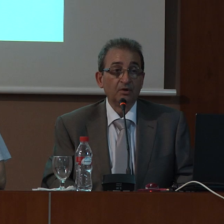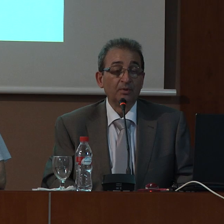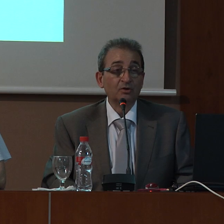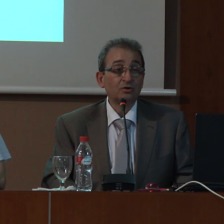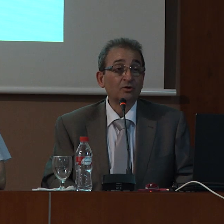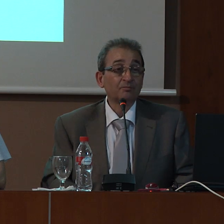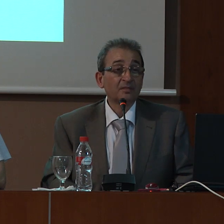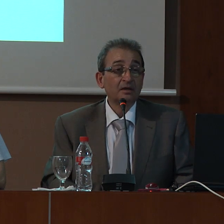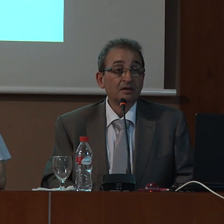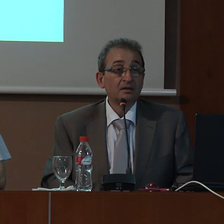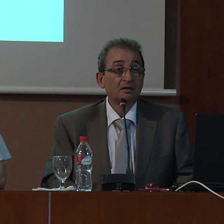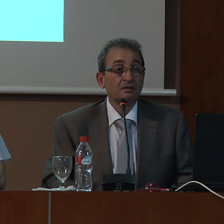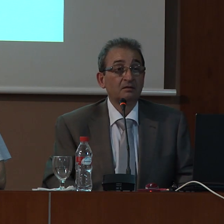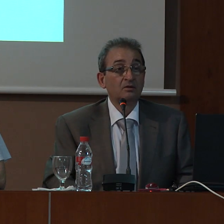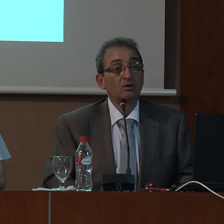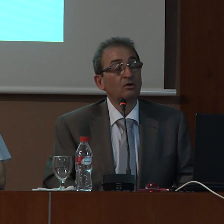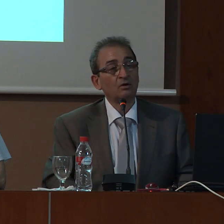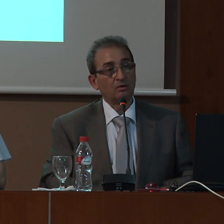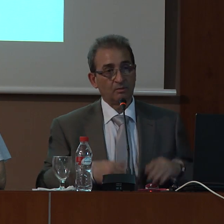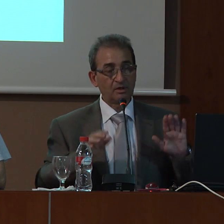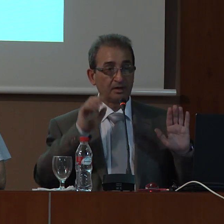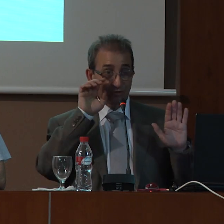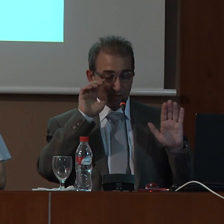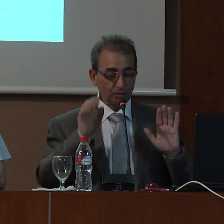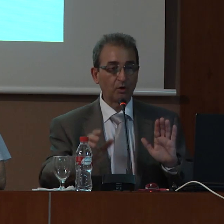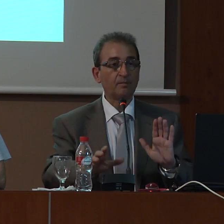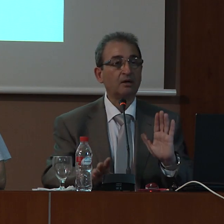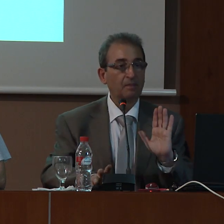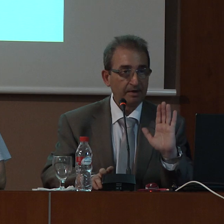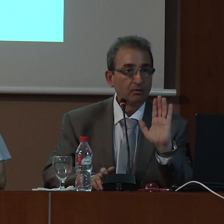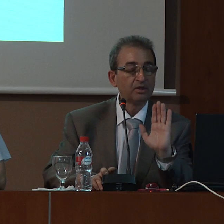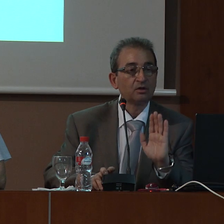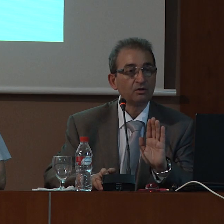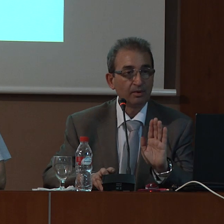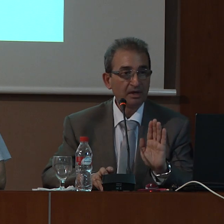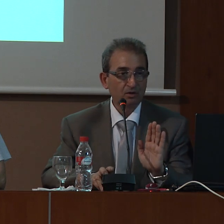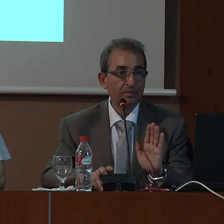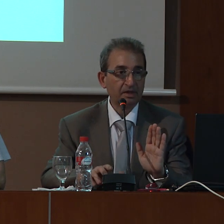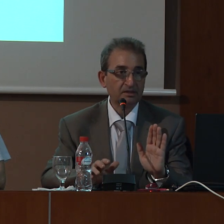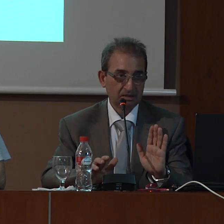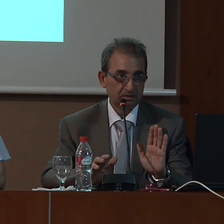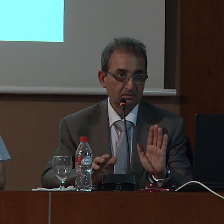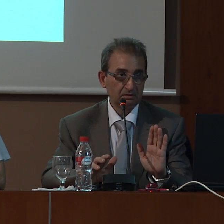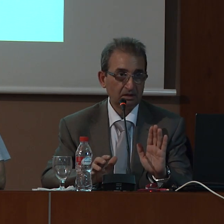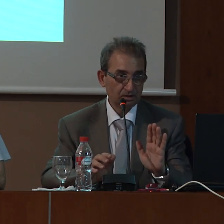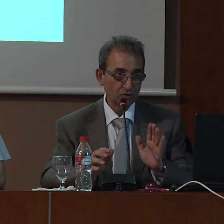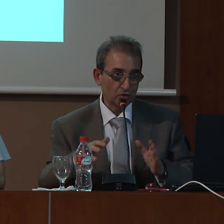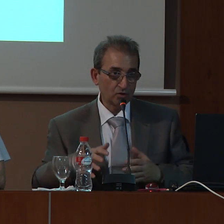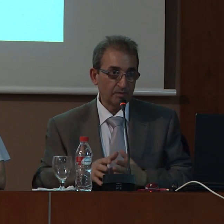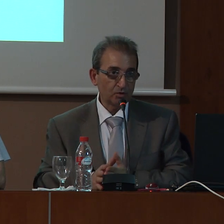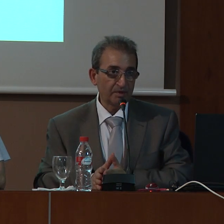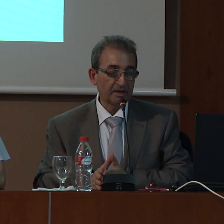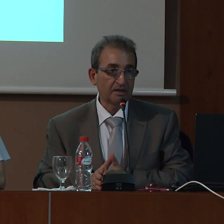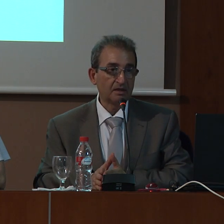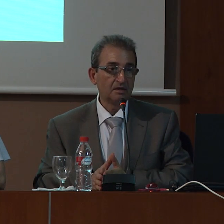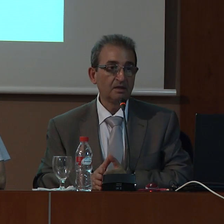mejor, Ya, pero el eso no- especialista, pero que lo pusiera. Yo No, vamos a ver, no es un problema. A ver, los médicos de atención primaria son especialistas. Han hecho